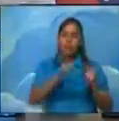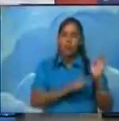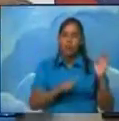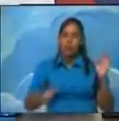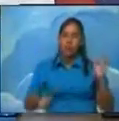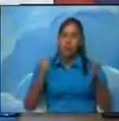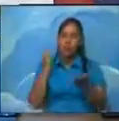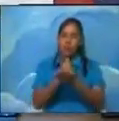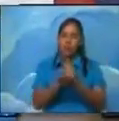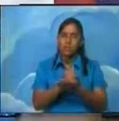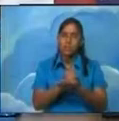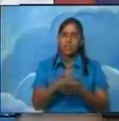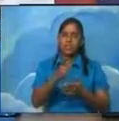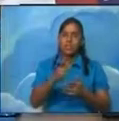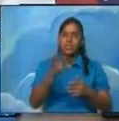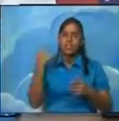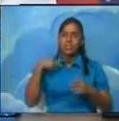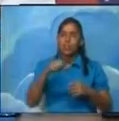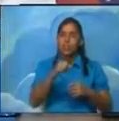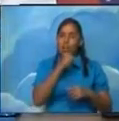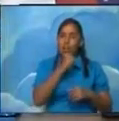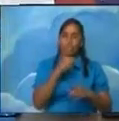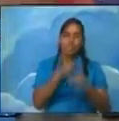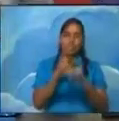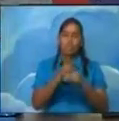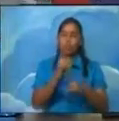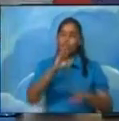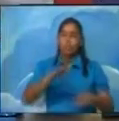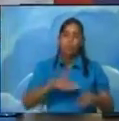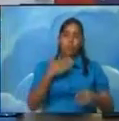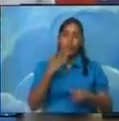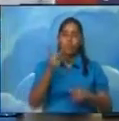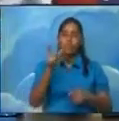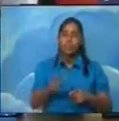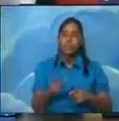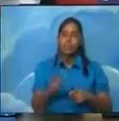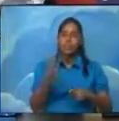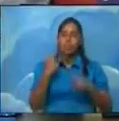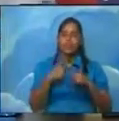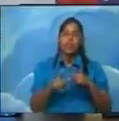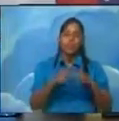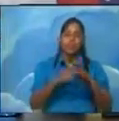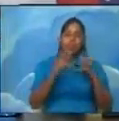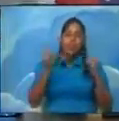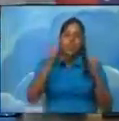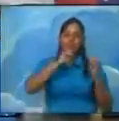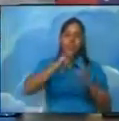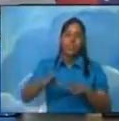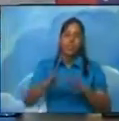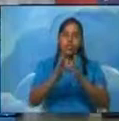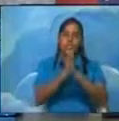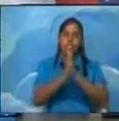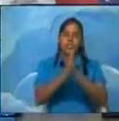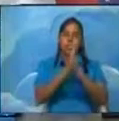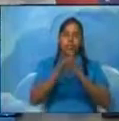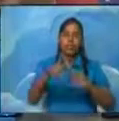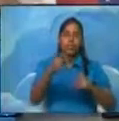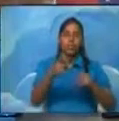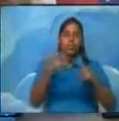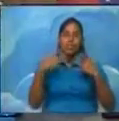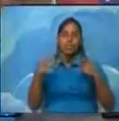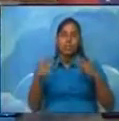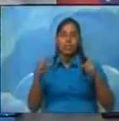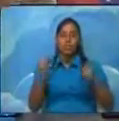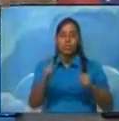Viene al abuelo en disciplina. No puede ser, hermano, pero reviento esa oración cuando se estremeció